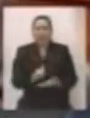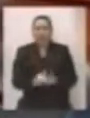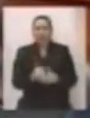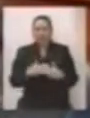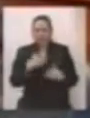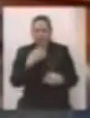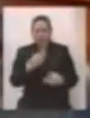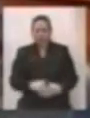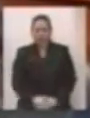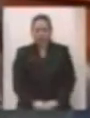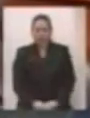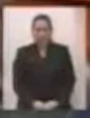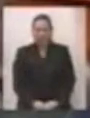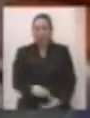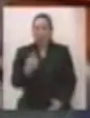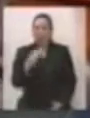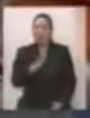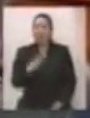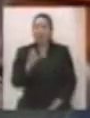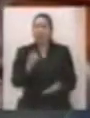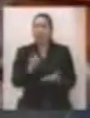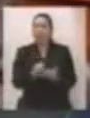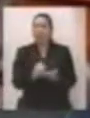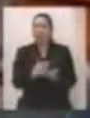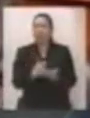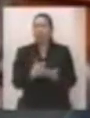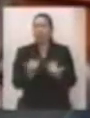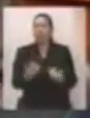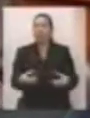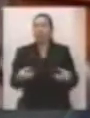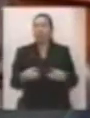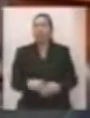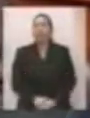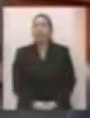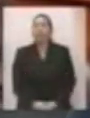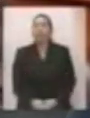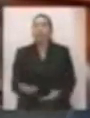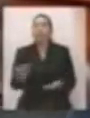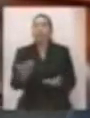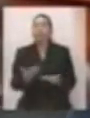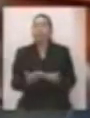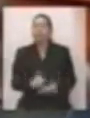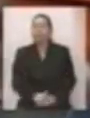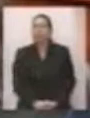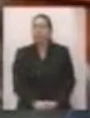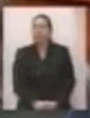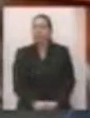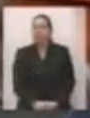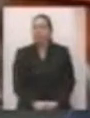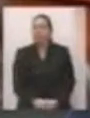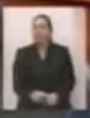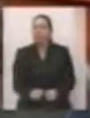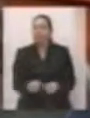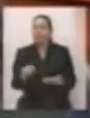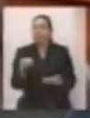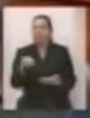en el ámbito jurisdiccional. Y por eso creo que parte de esa comisión debería ser también incorporar un representante del